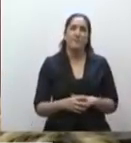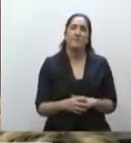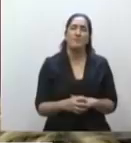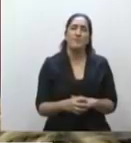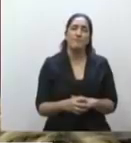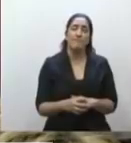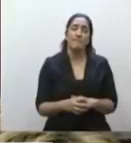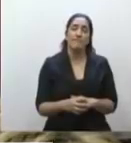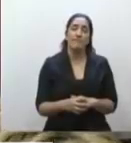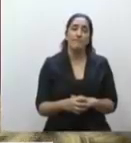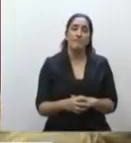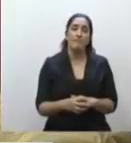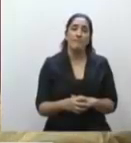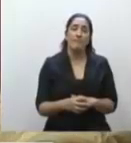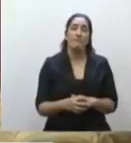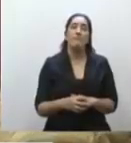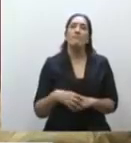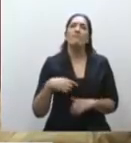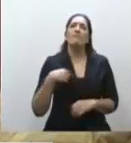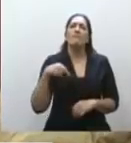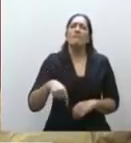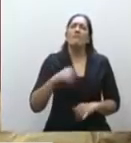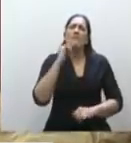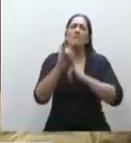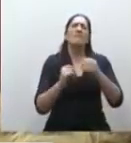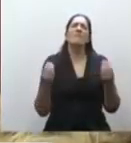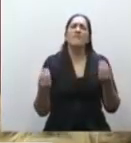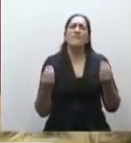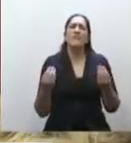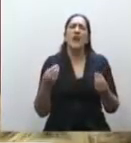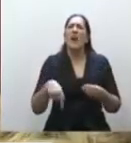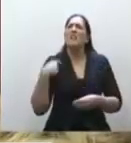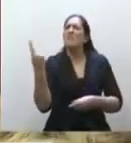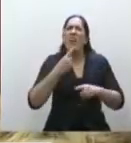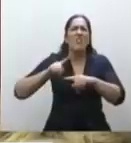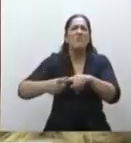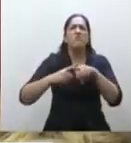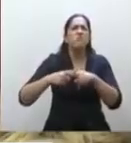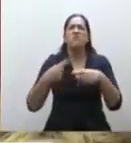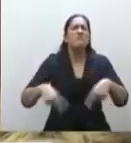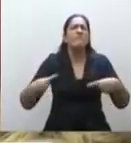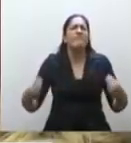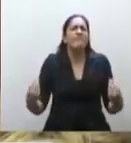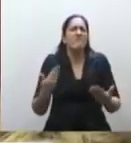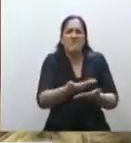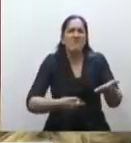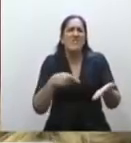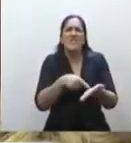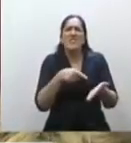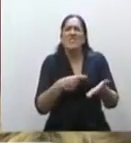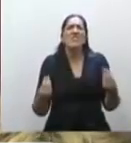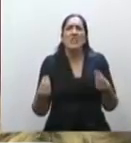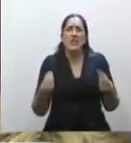caracterizar sobre qué estamos hablando, porque yo siempre